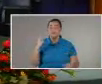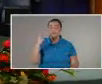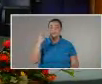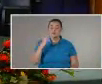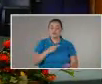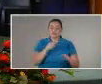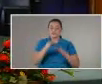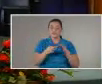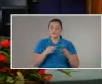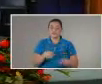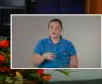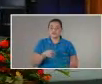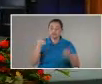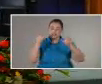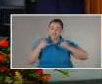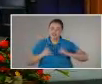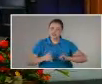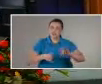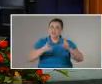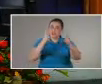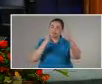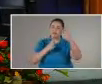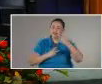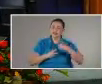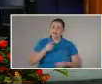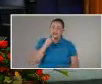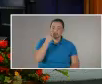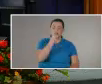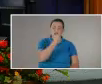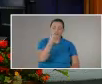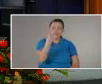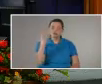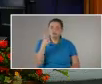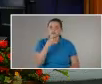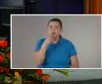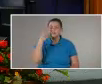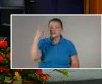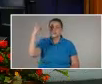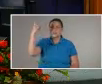Y aún así venir a buscar al Dios.